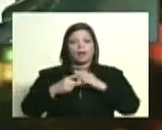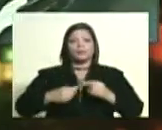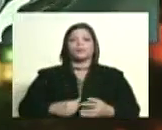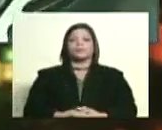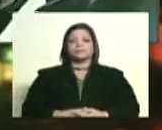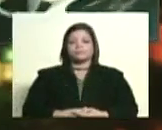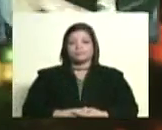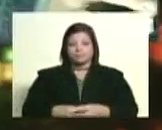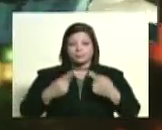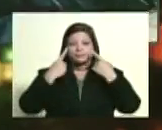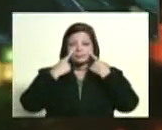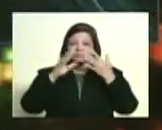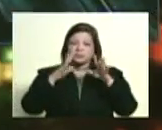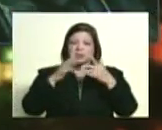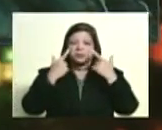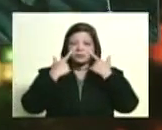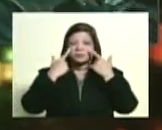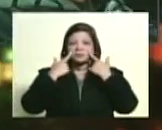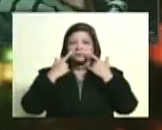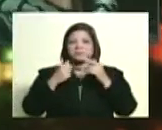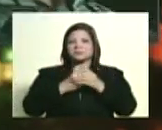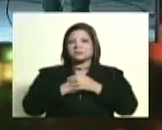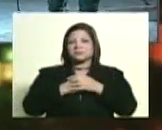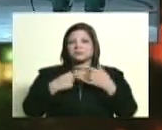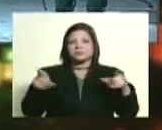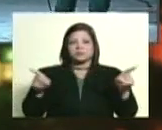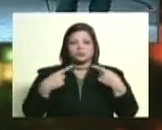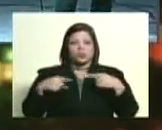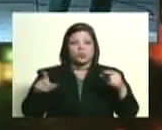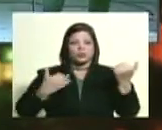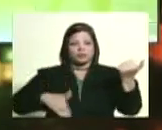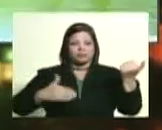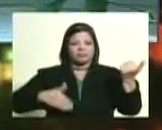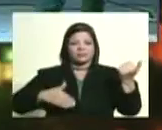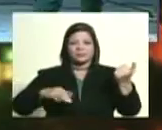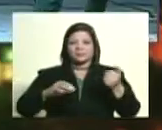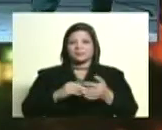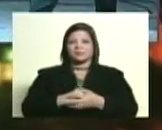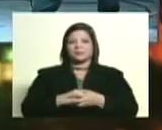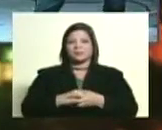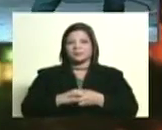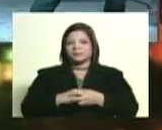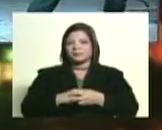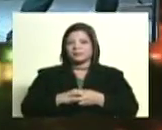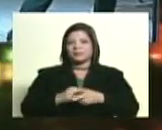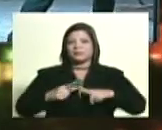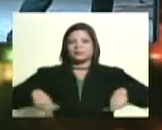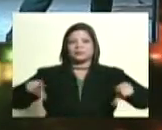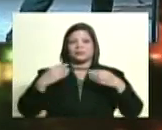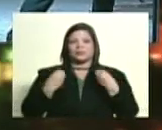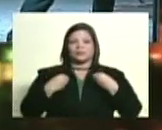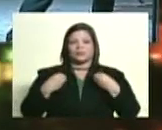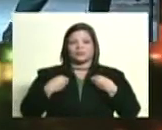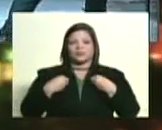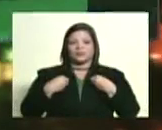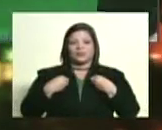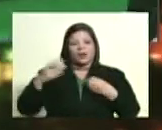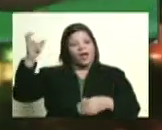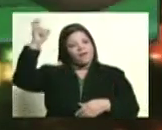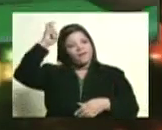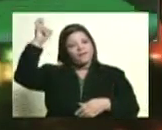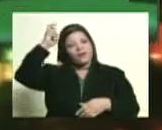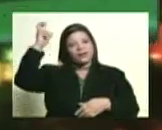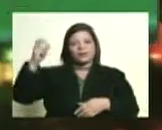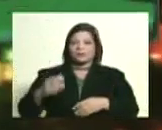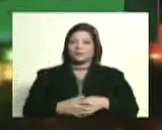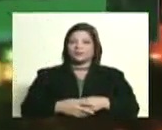Perfecto. Bueno, ahí estamos viendo imágenes del Guatuyuseí en este momento precisamente en vivo desde Falcón,